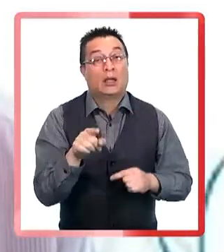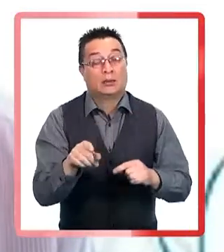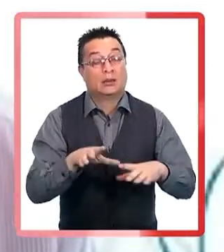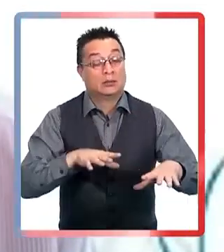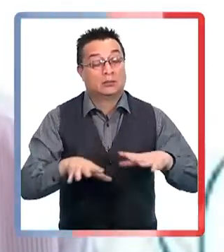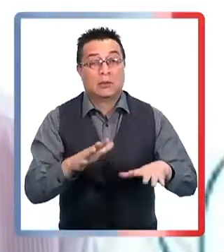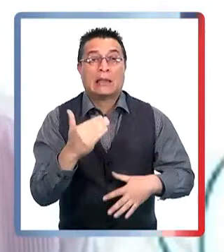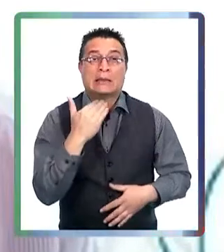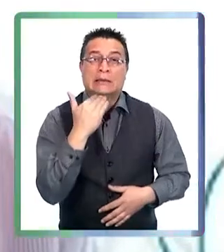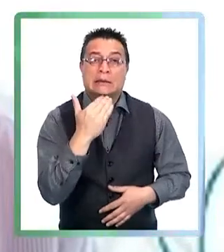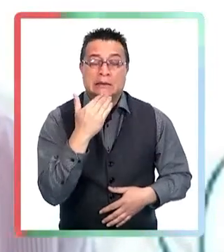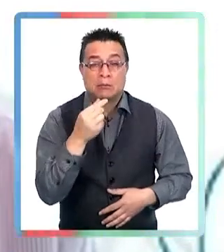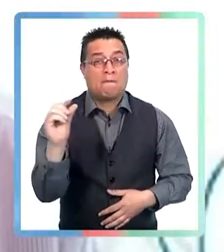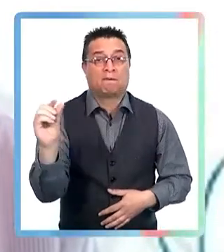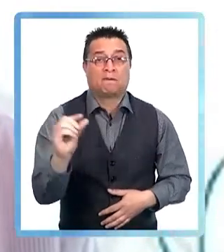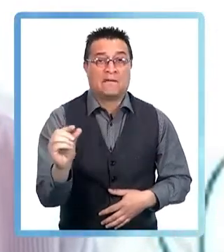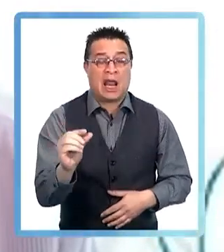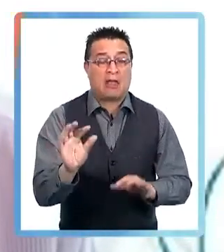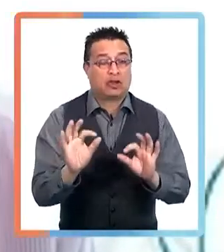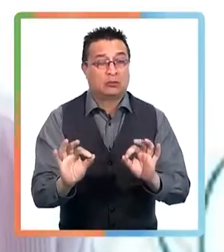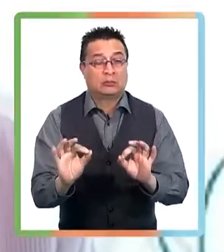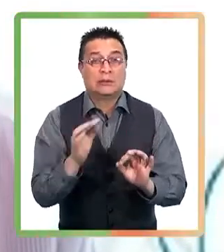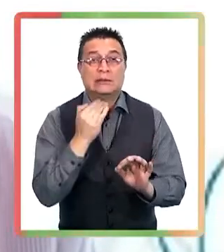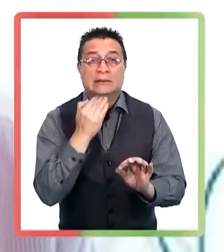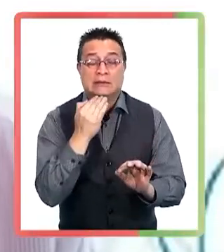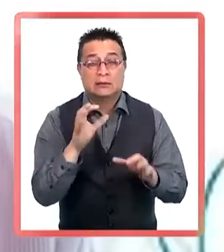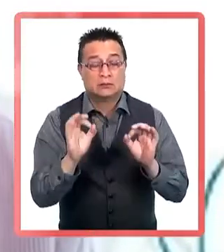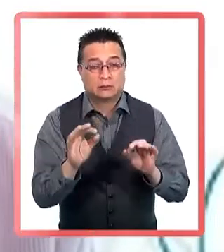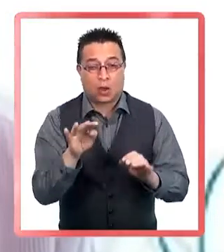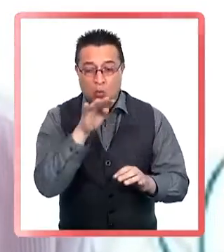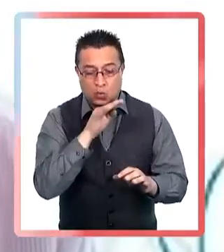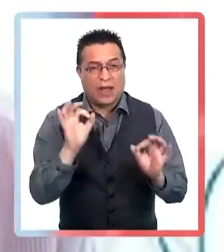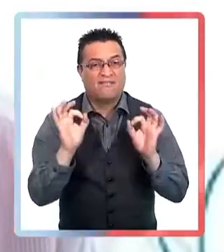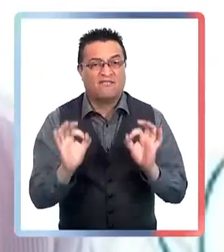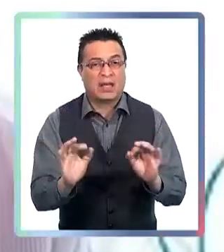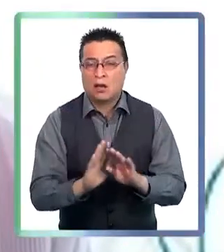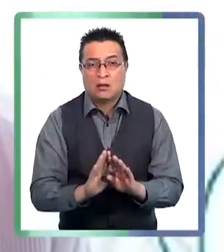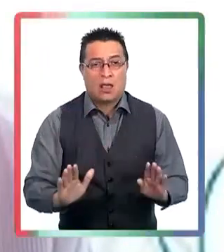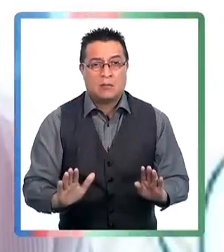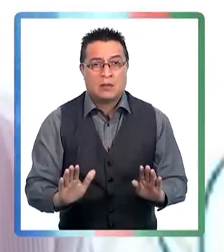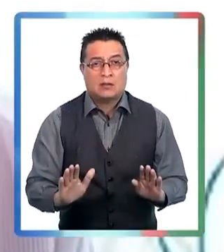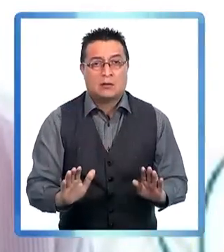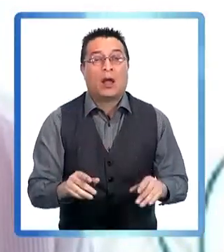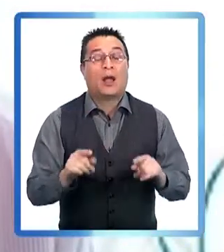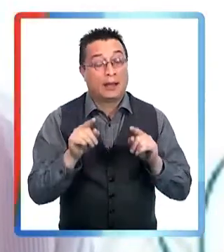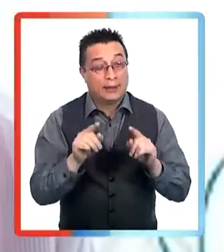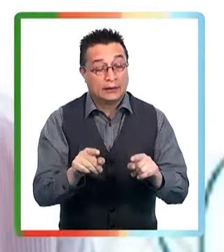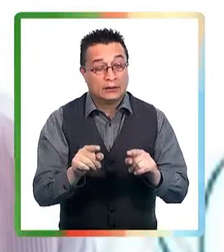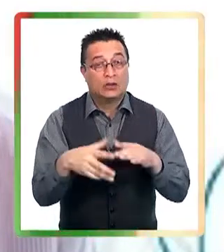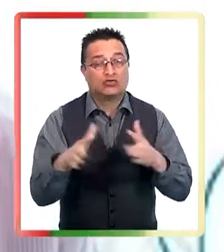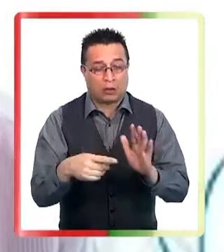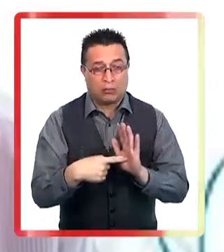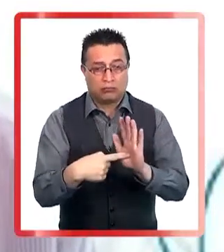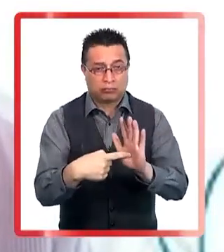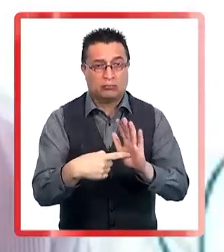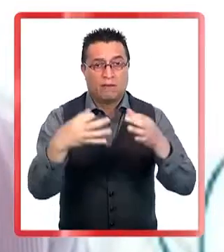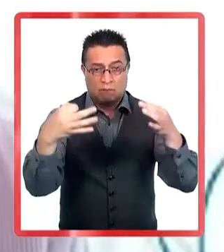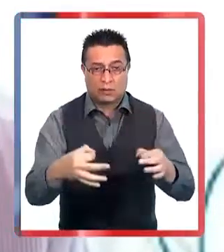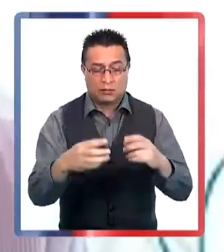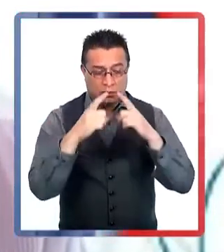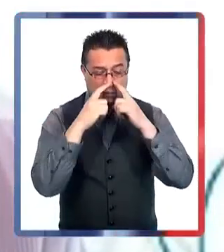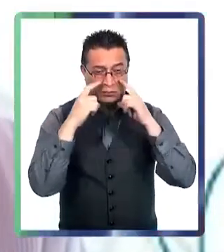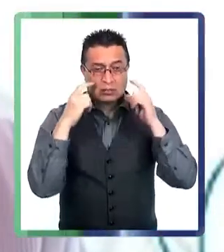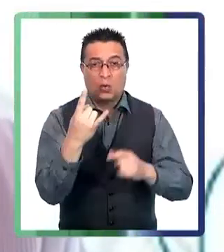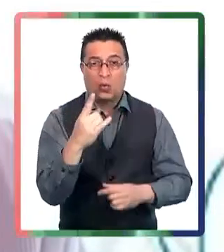es algo simple, barato, sencillo, hay que usarlas bien, ha demostrado eficacia,